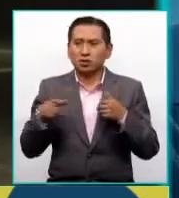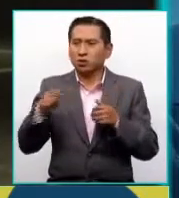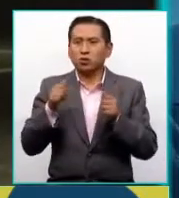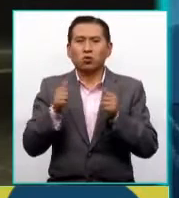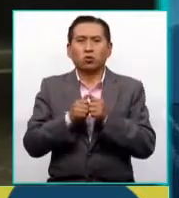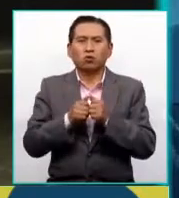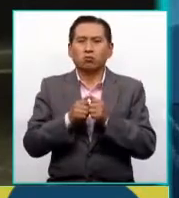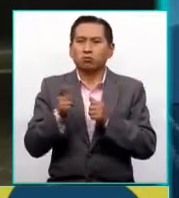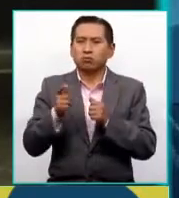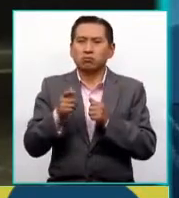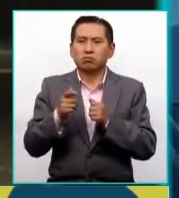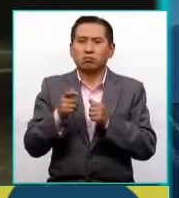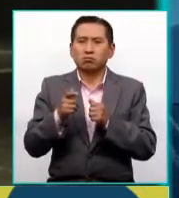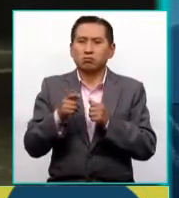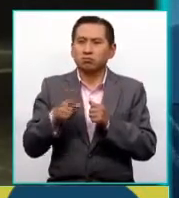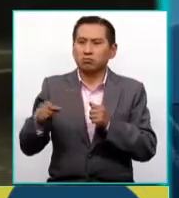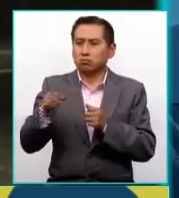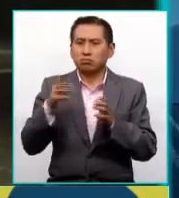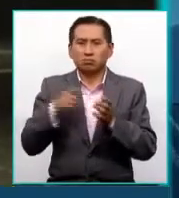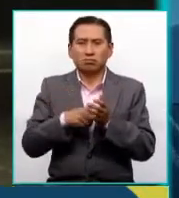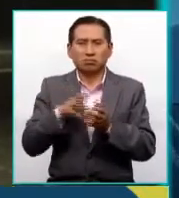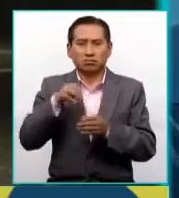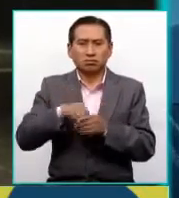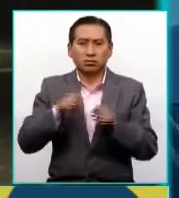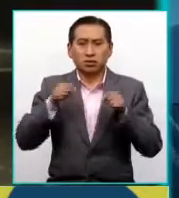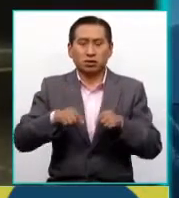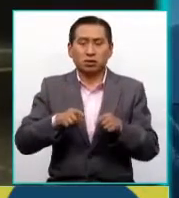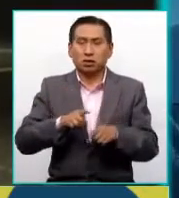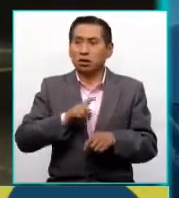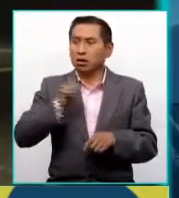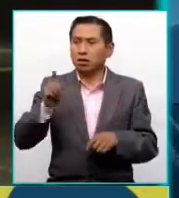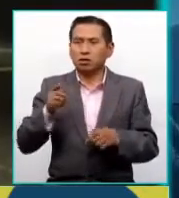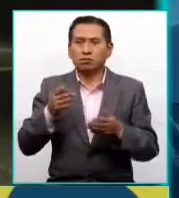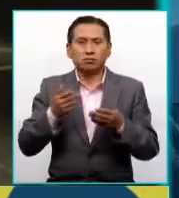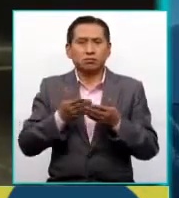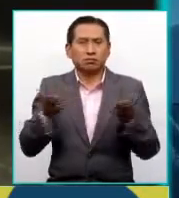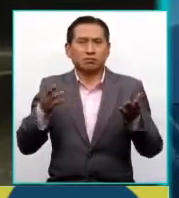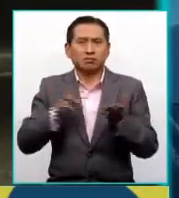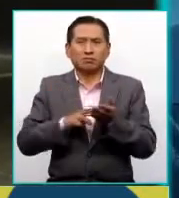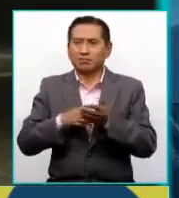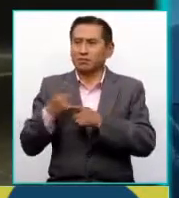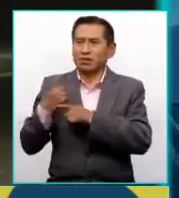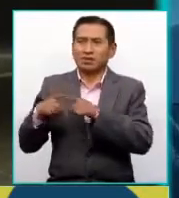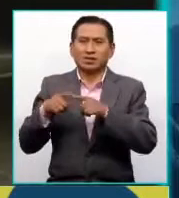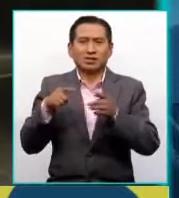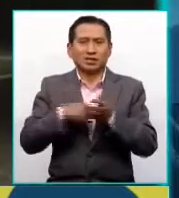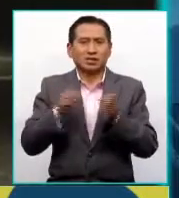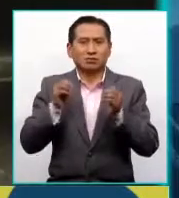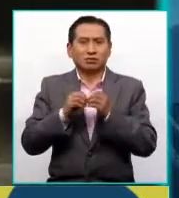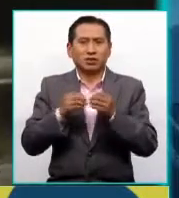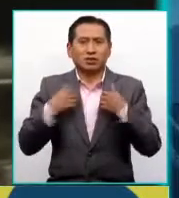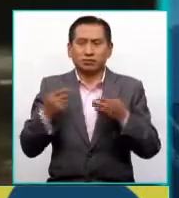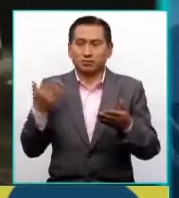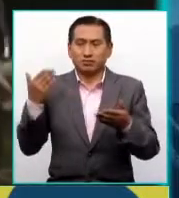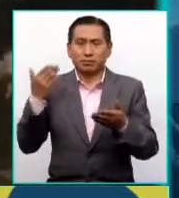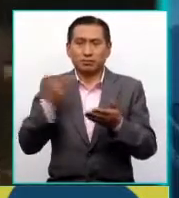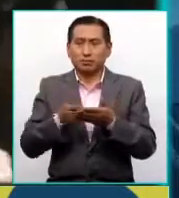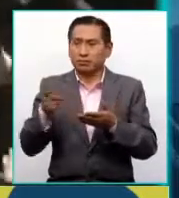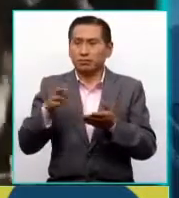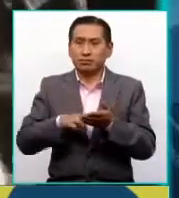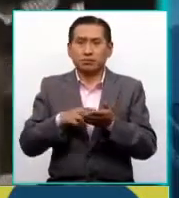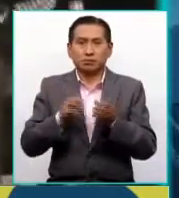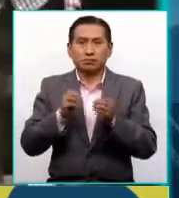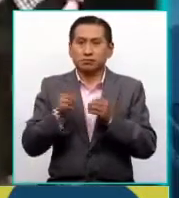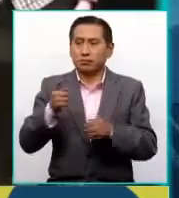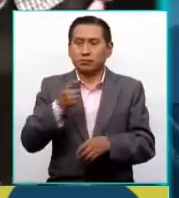autos sacramentales allá en casi que en el medioevo, cuando llegó